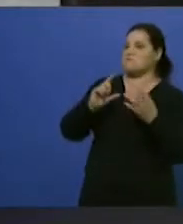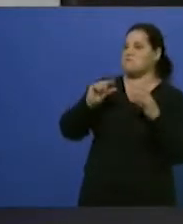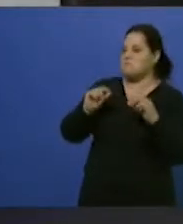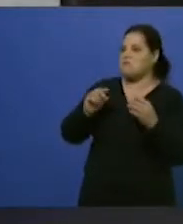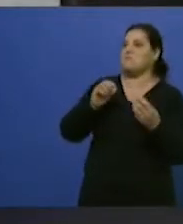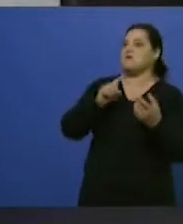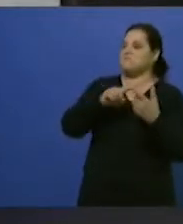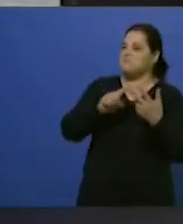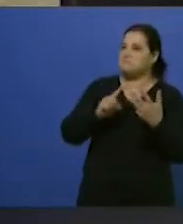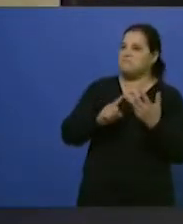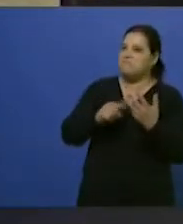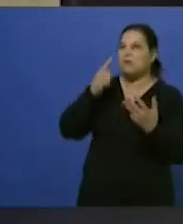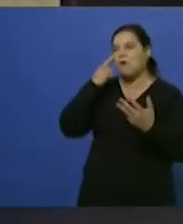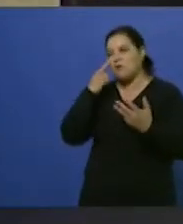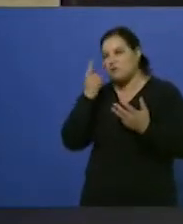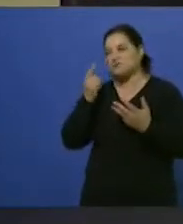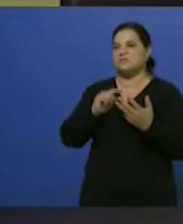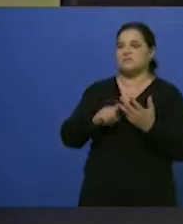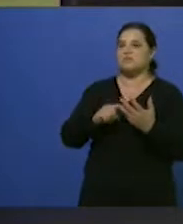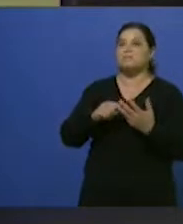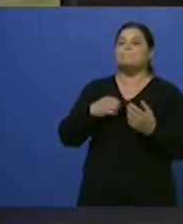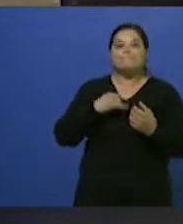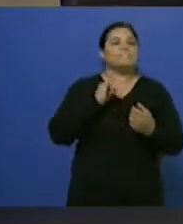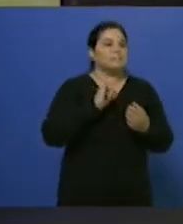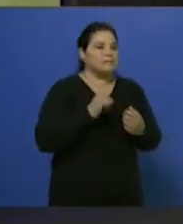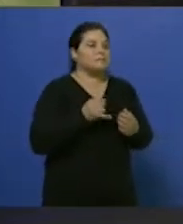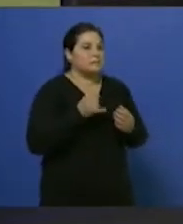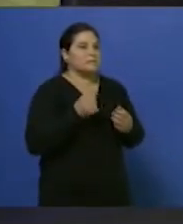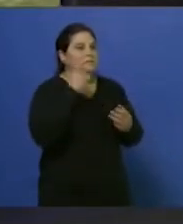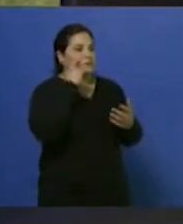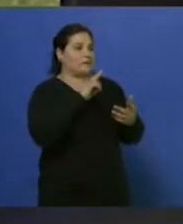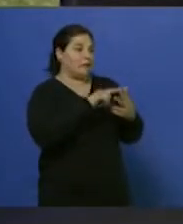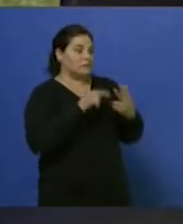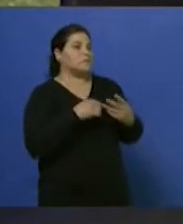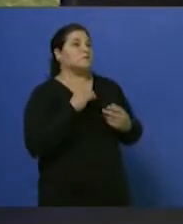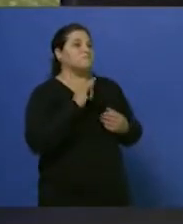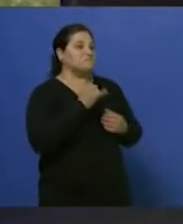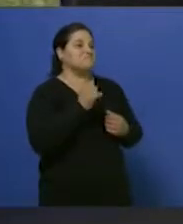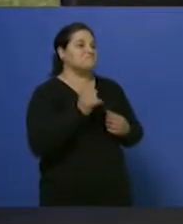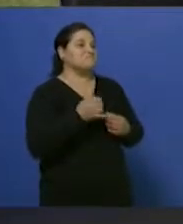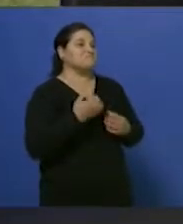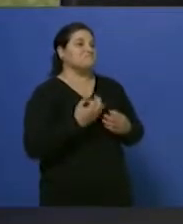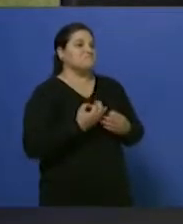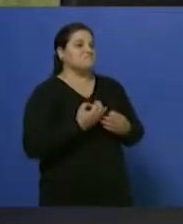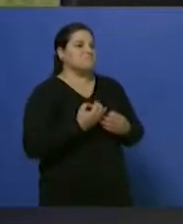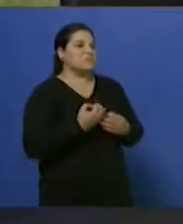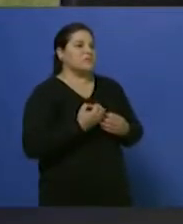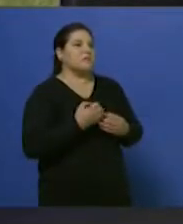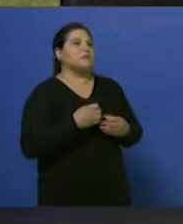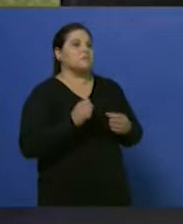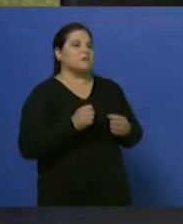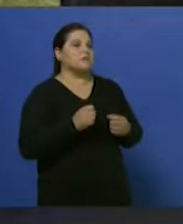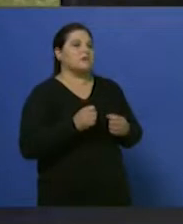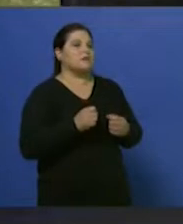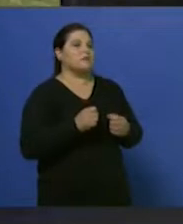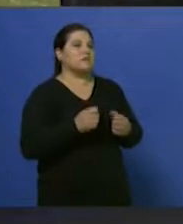quiero, más salientes, quienes integran esta sociedad. Son los más salientes. Después hay una empresa que se